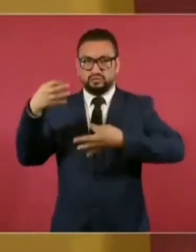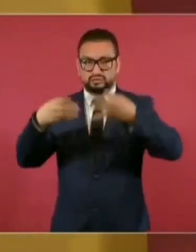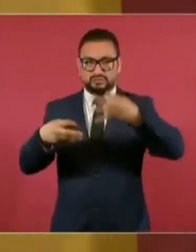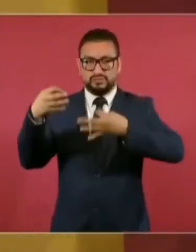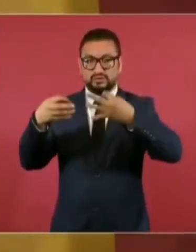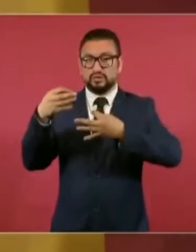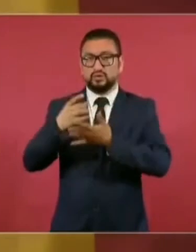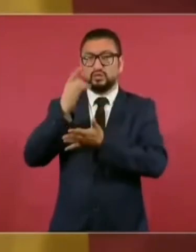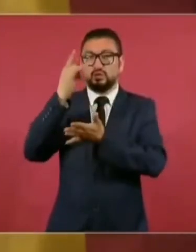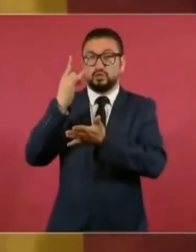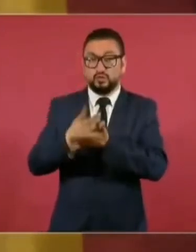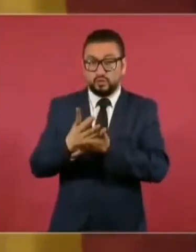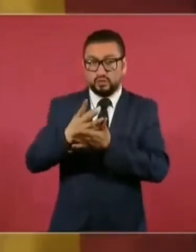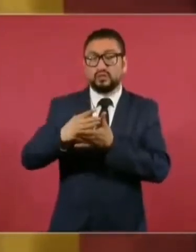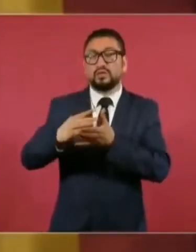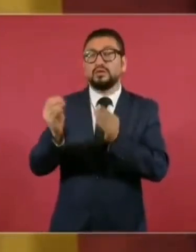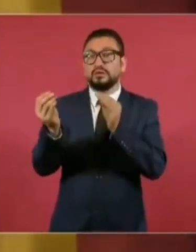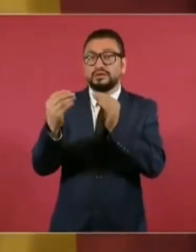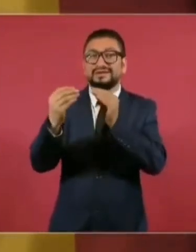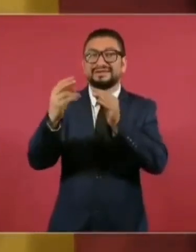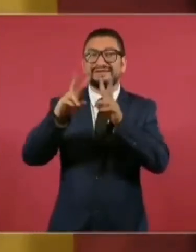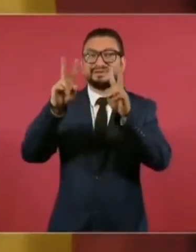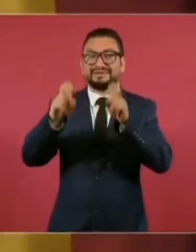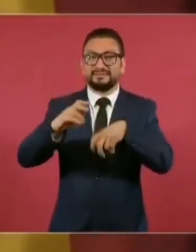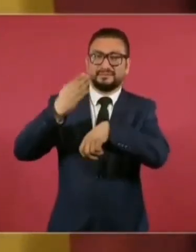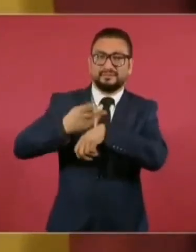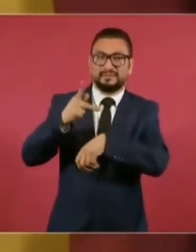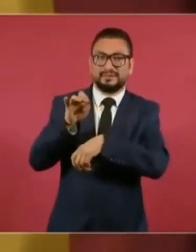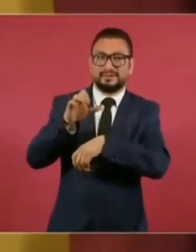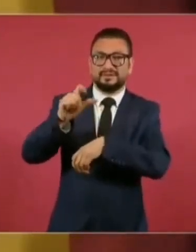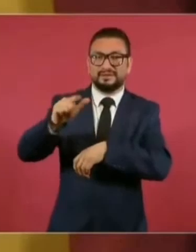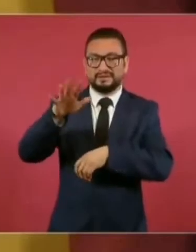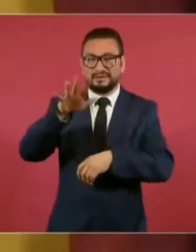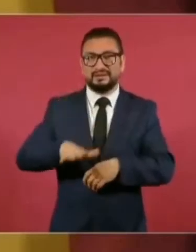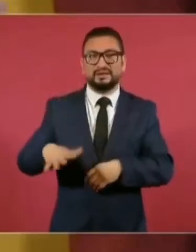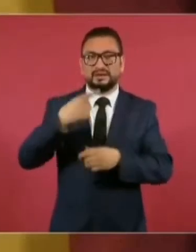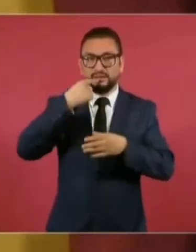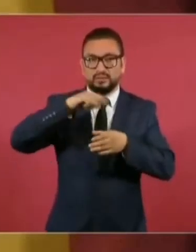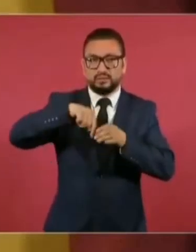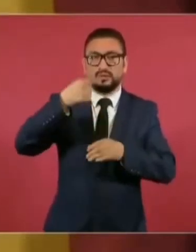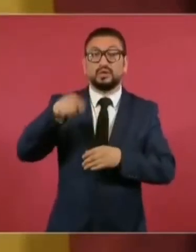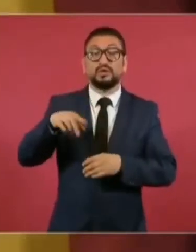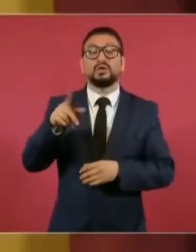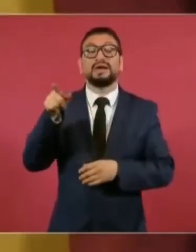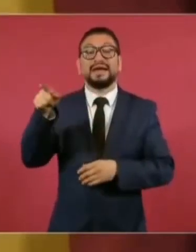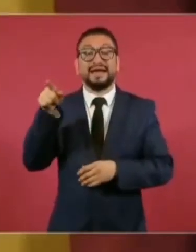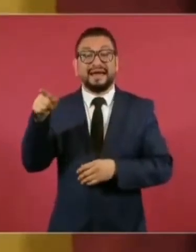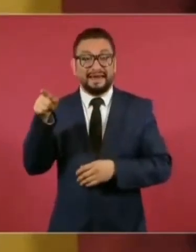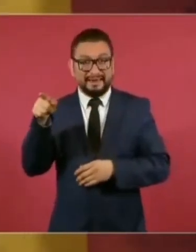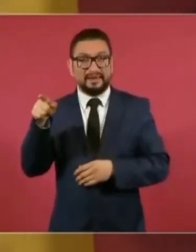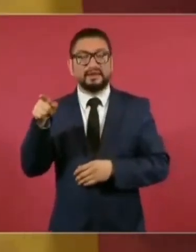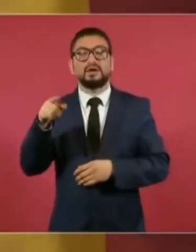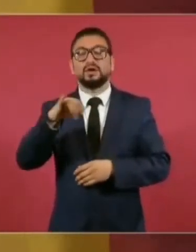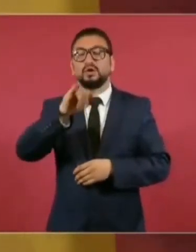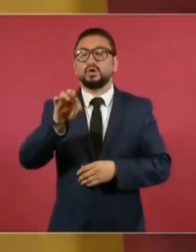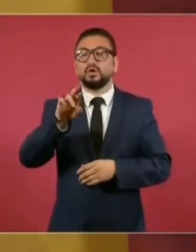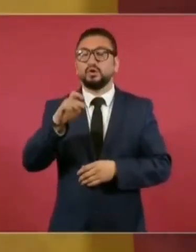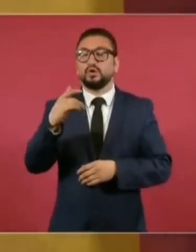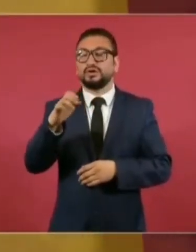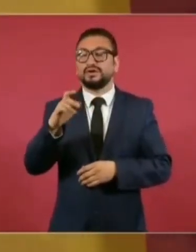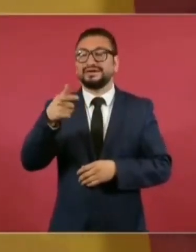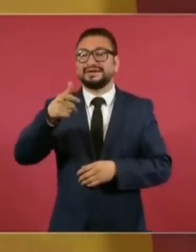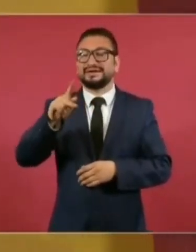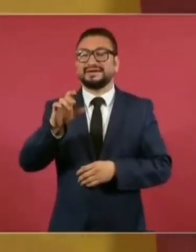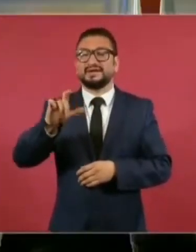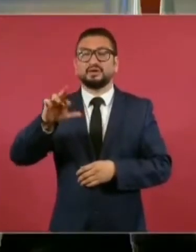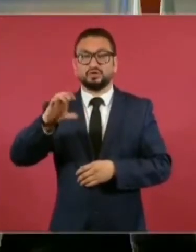Juzgado Único de Oralidad en materia penal con sede en Celaya, Guanajuato, Jorge Quirós Quintero, le da